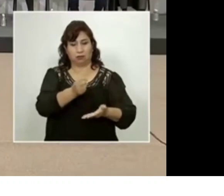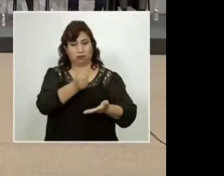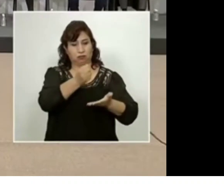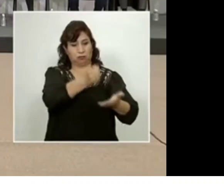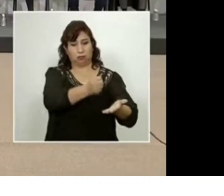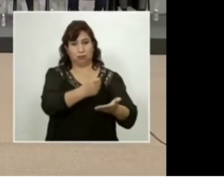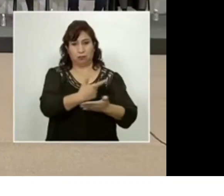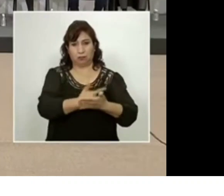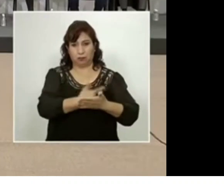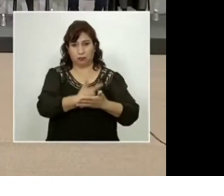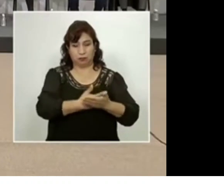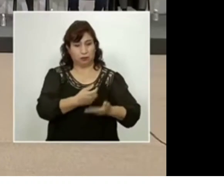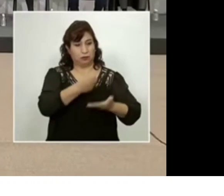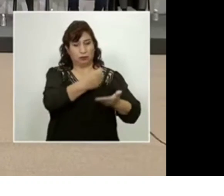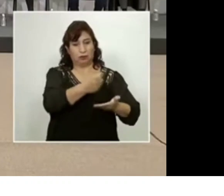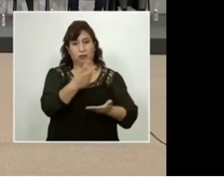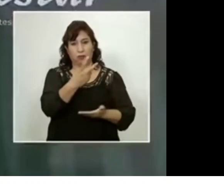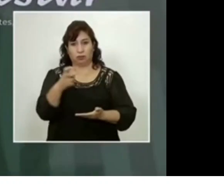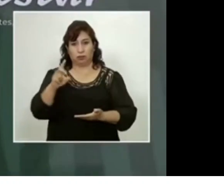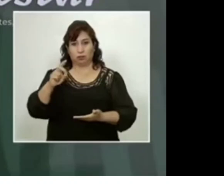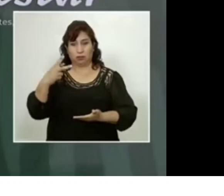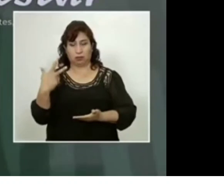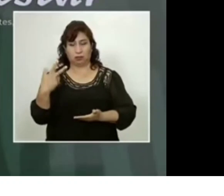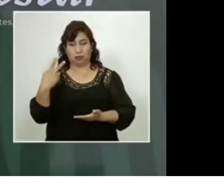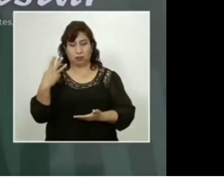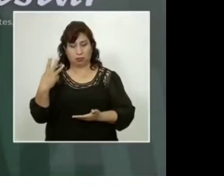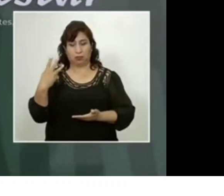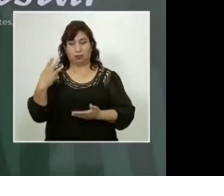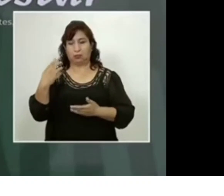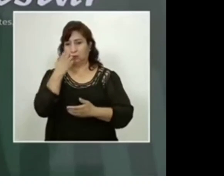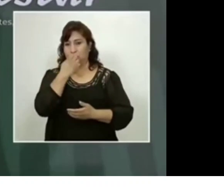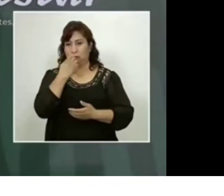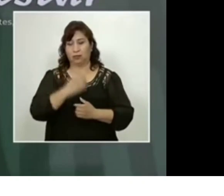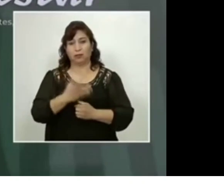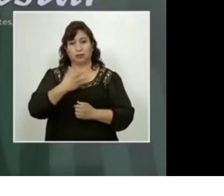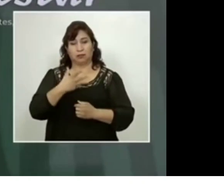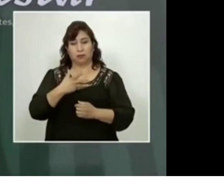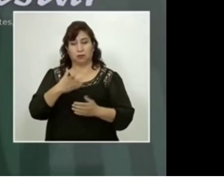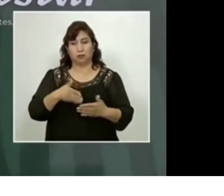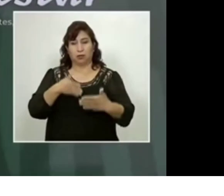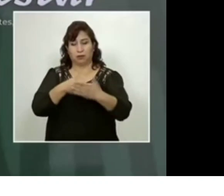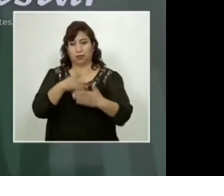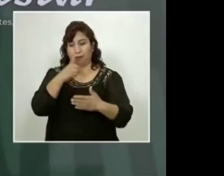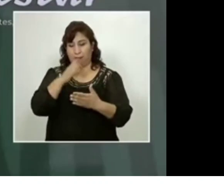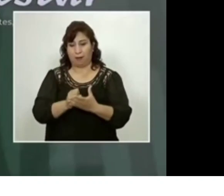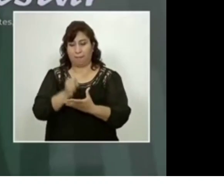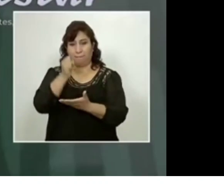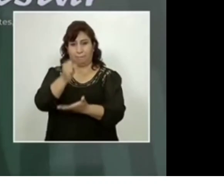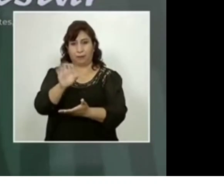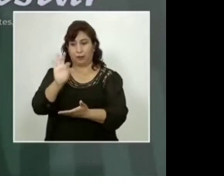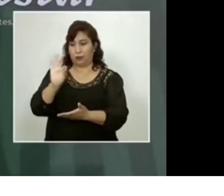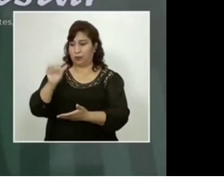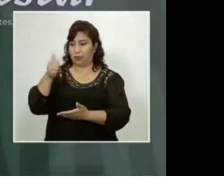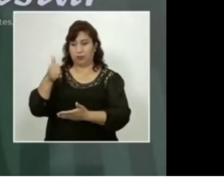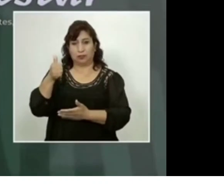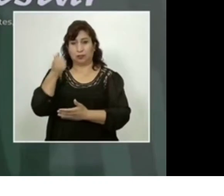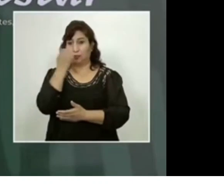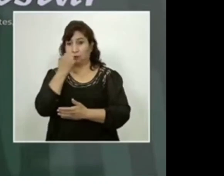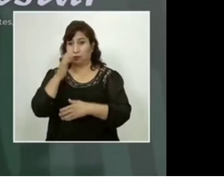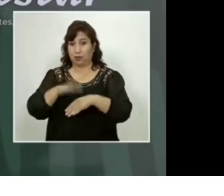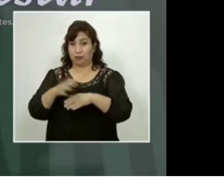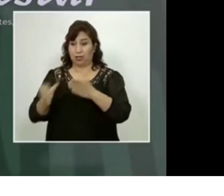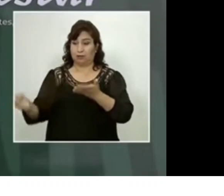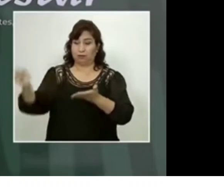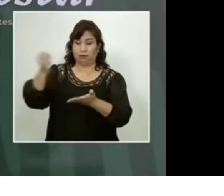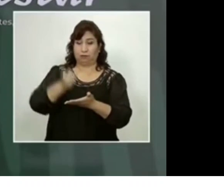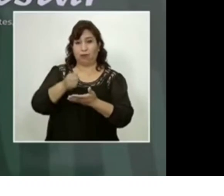presupuesto de 233 escuelas y aún tenemos la meta de incorporar al programa 46 escuelas más en lo que